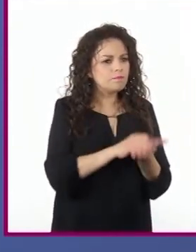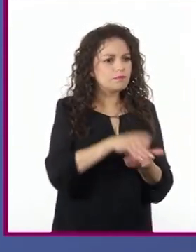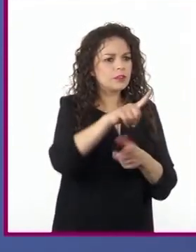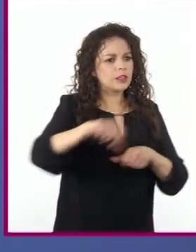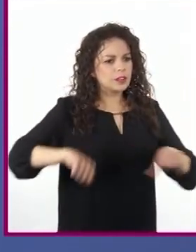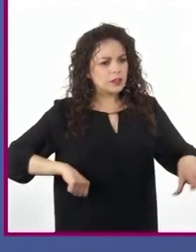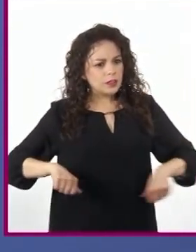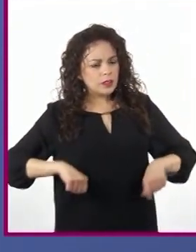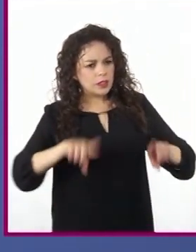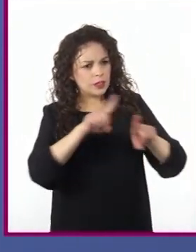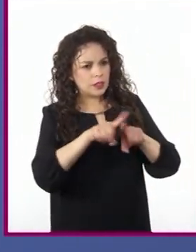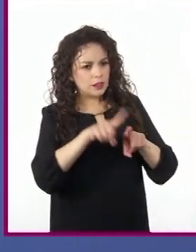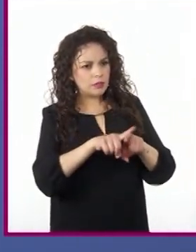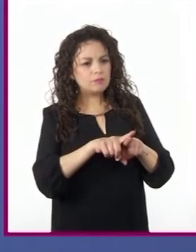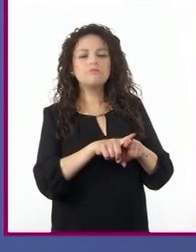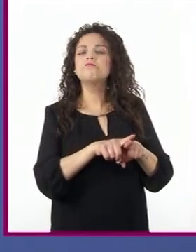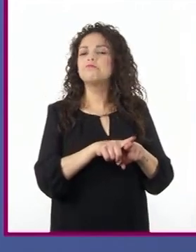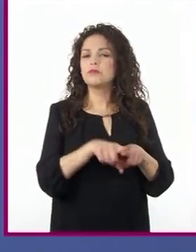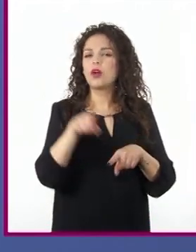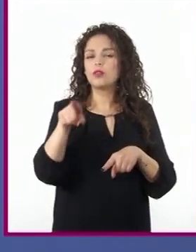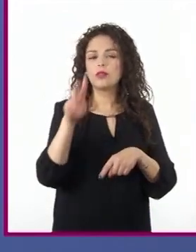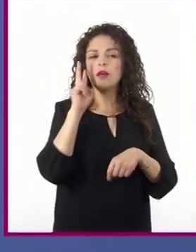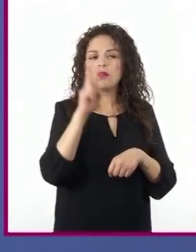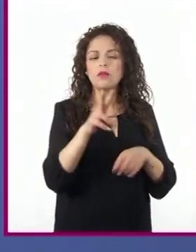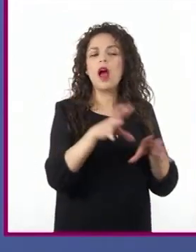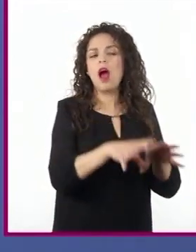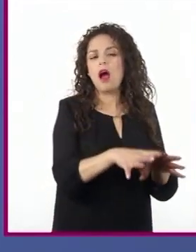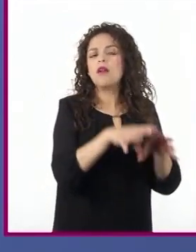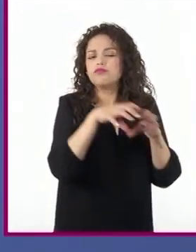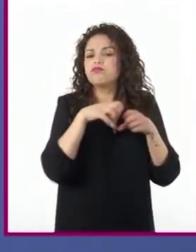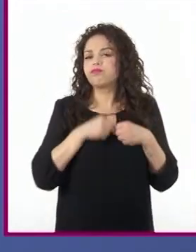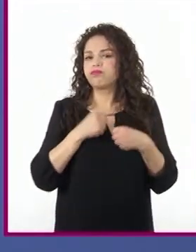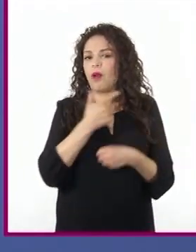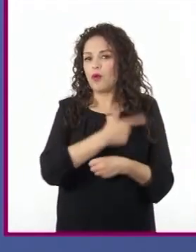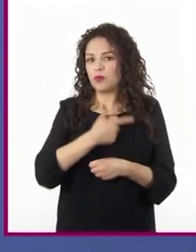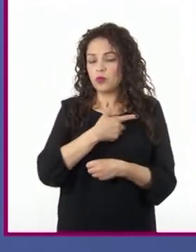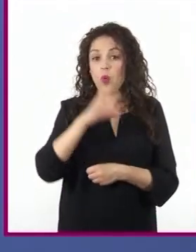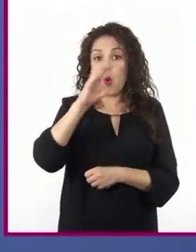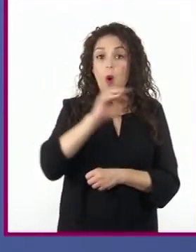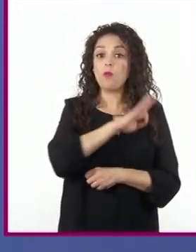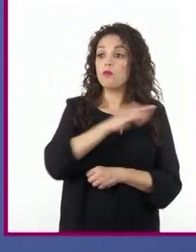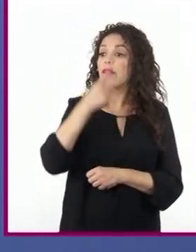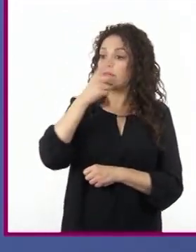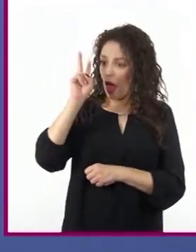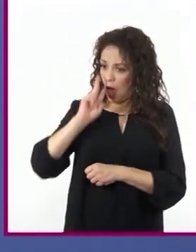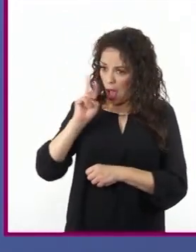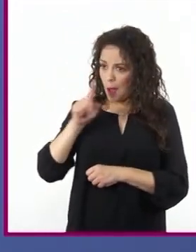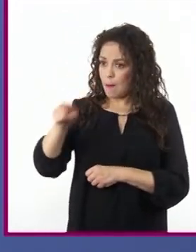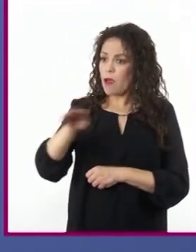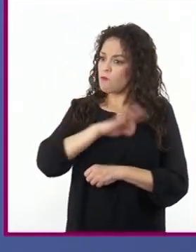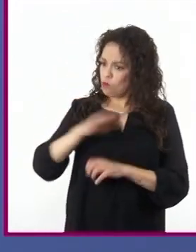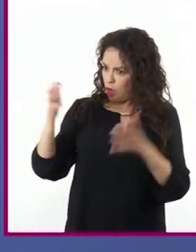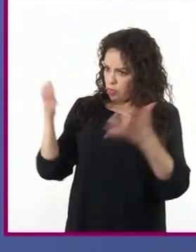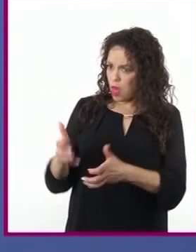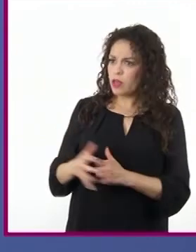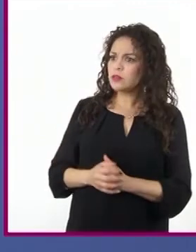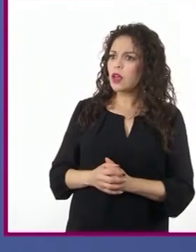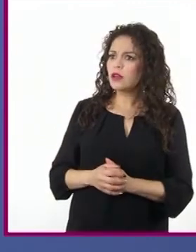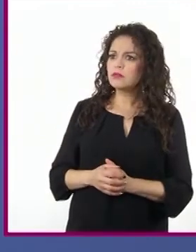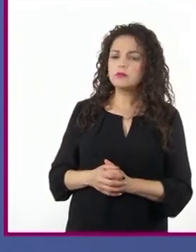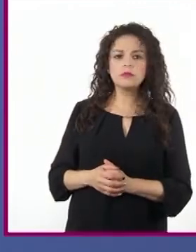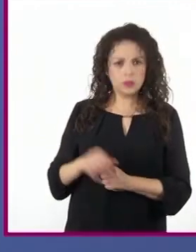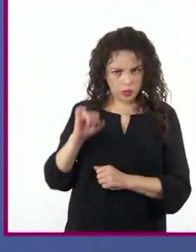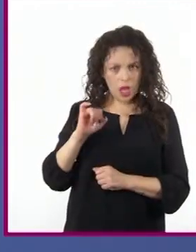miembros, e incluso puedan pedirles que realicen alguna prueba en la que demuestren valor, lealtad u